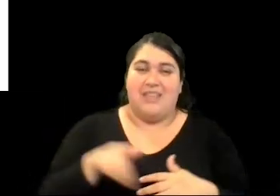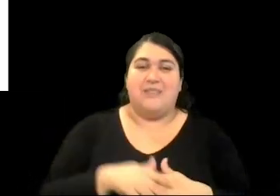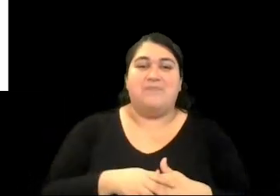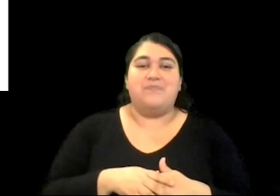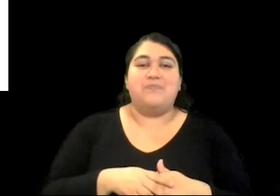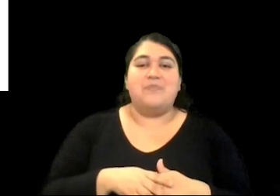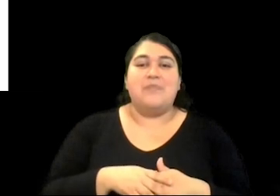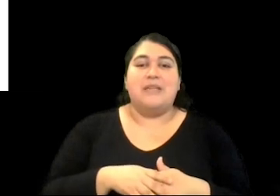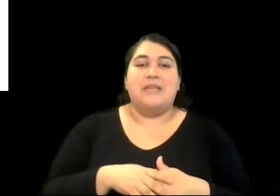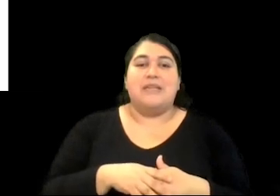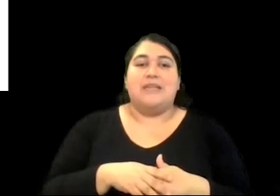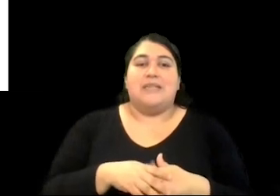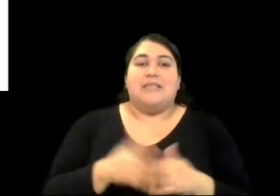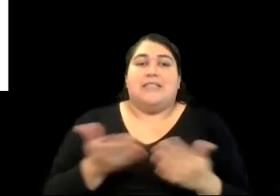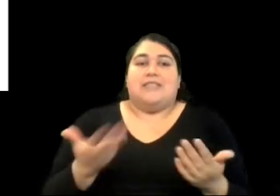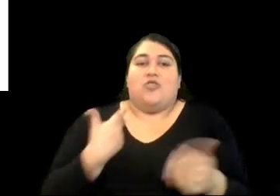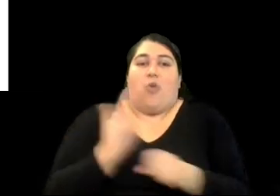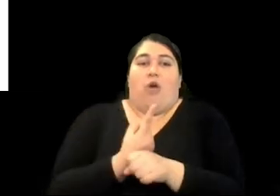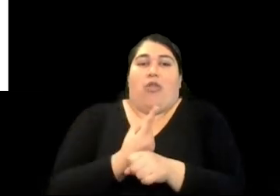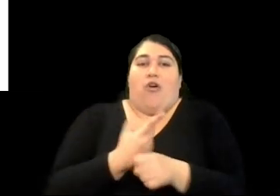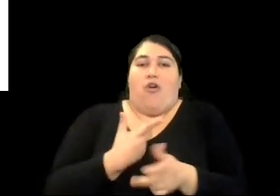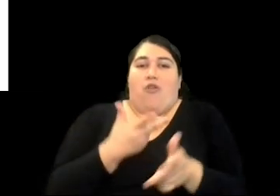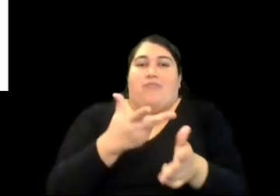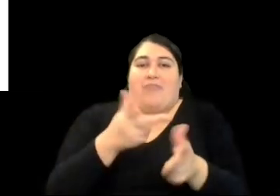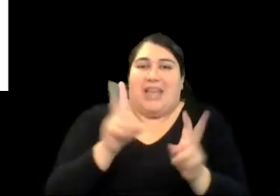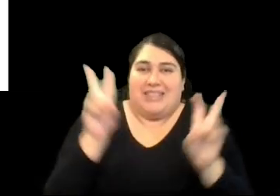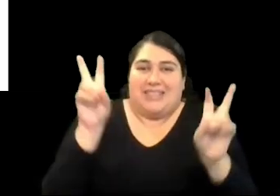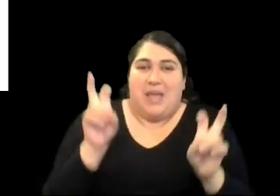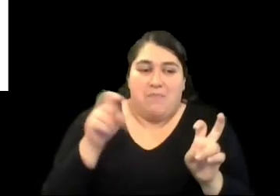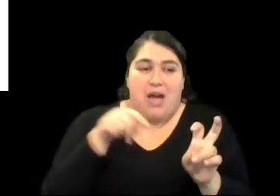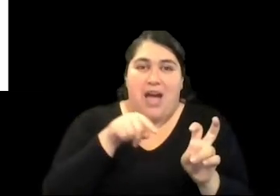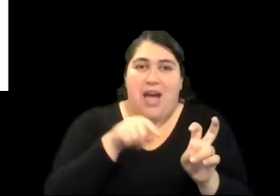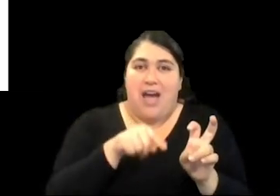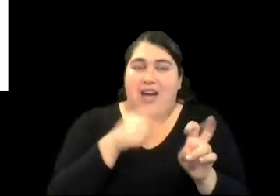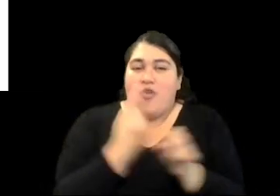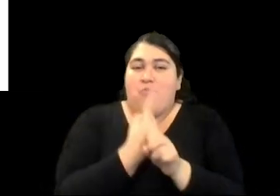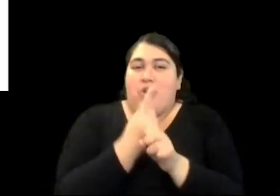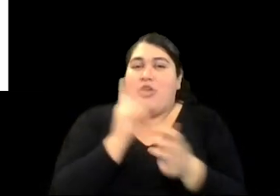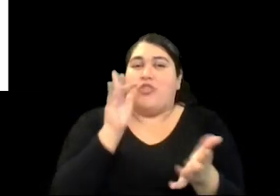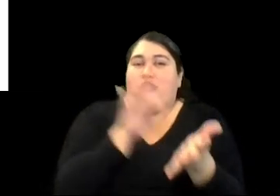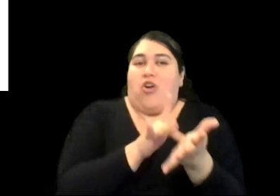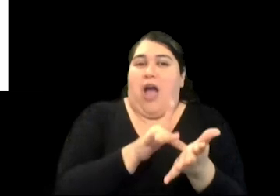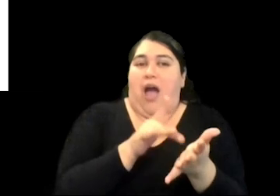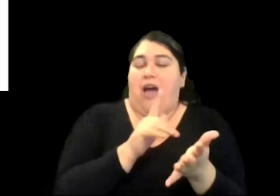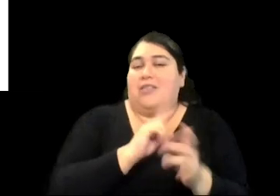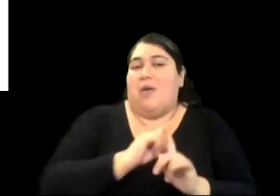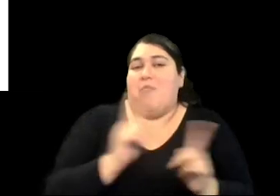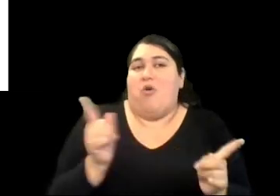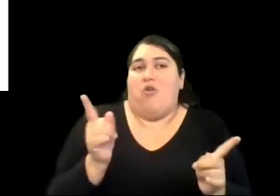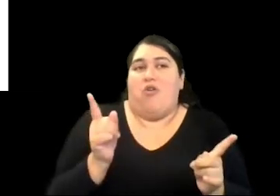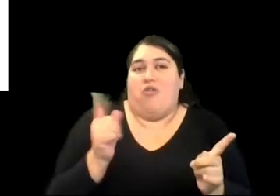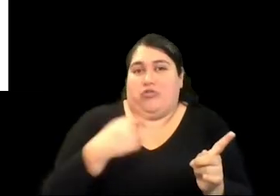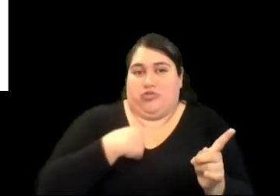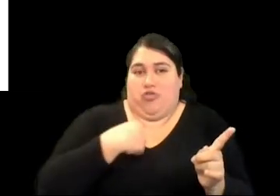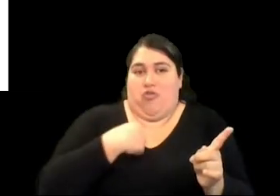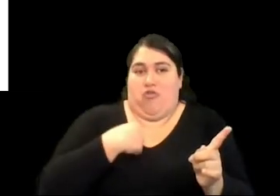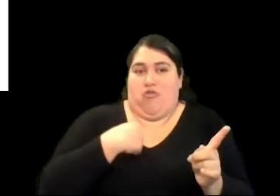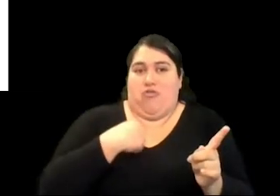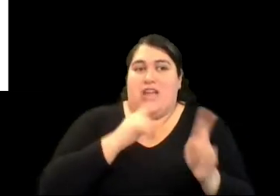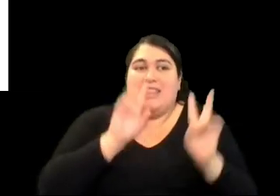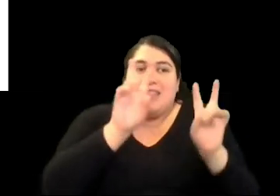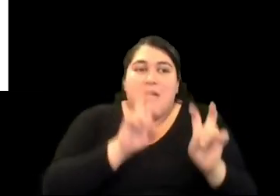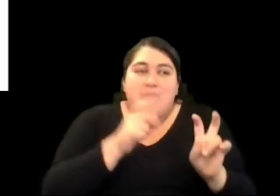no puedo hablar en temas que todavía no tengo, no tengo yo conocimiento de la